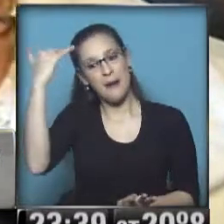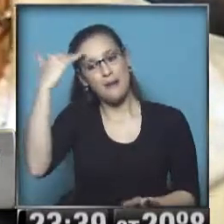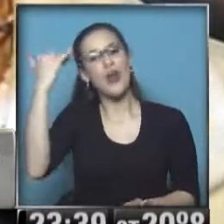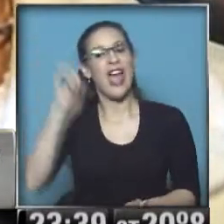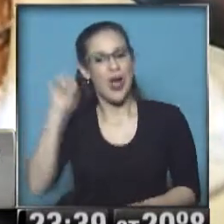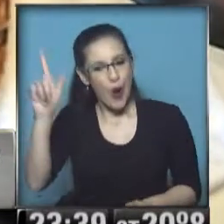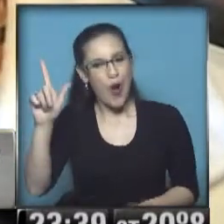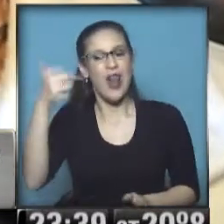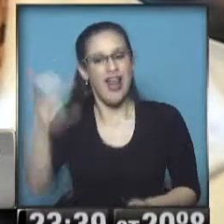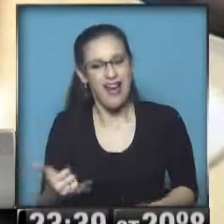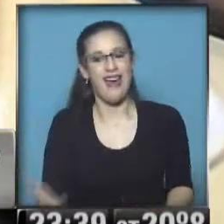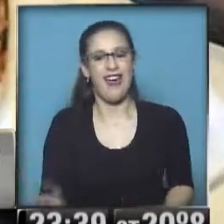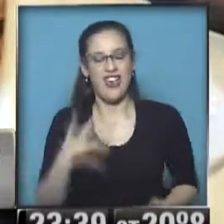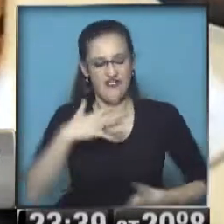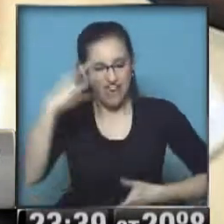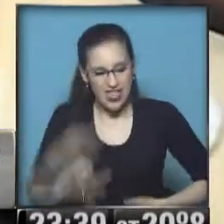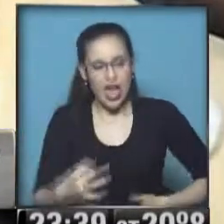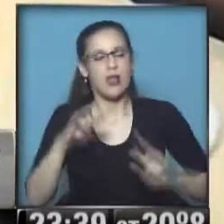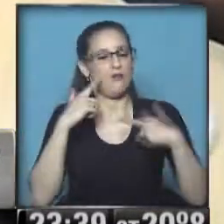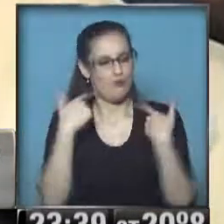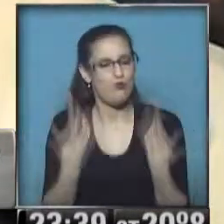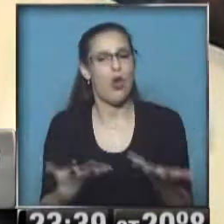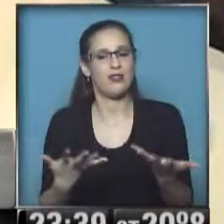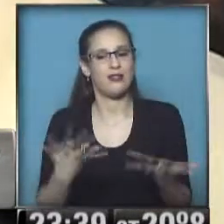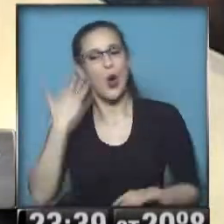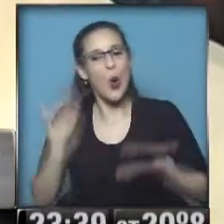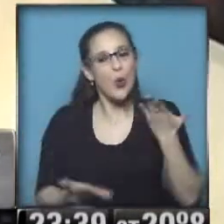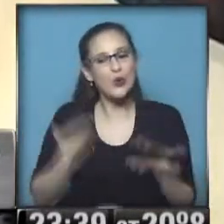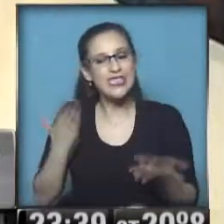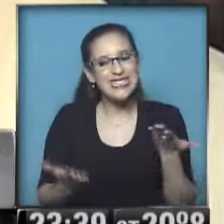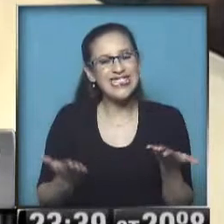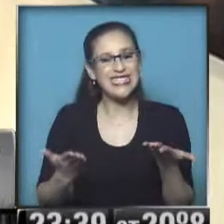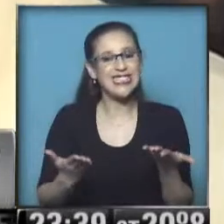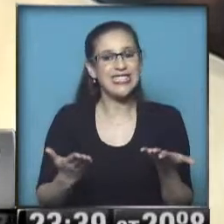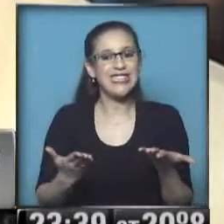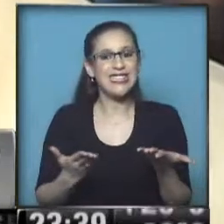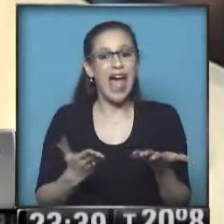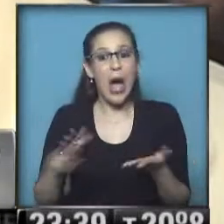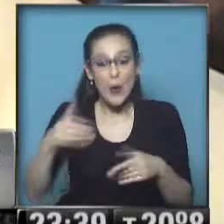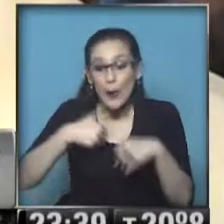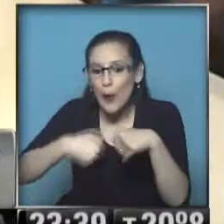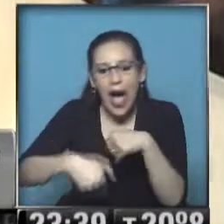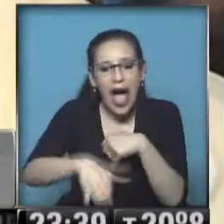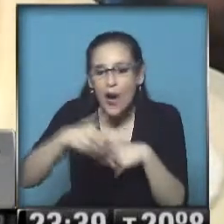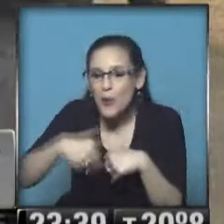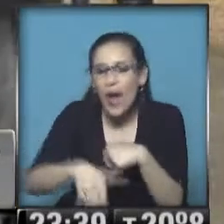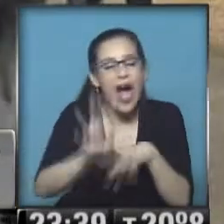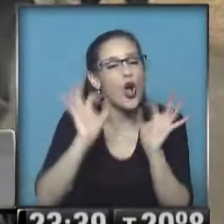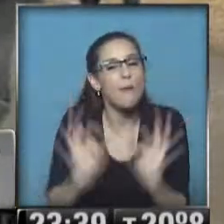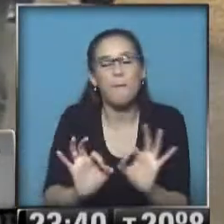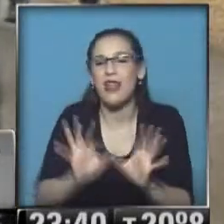la verdad la demostramos y la justicia ya estamos absolutamente a punto de conseguirla